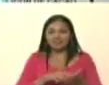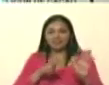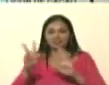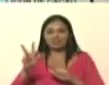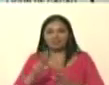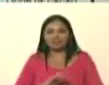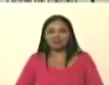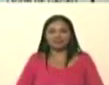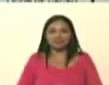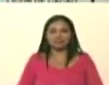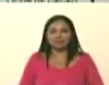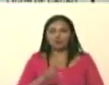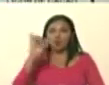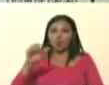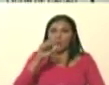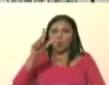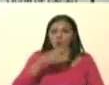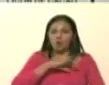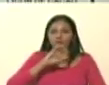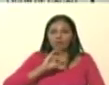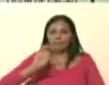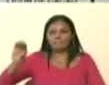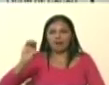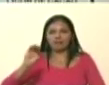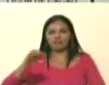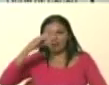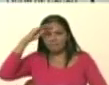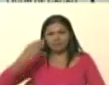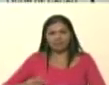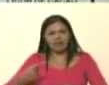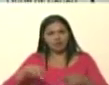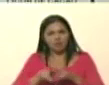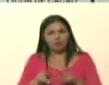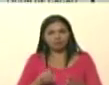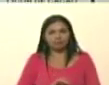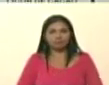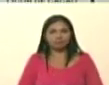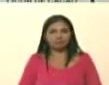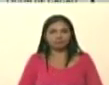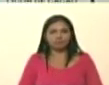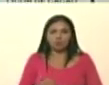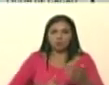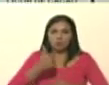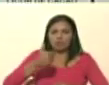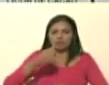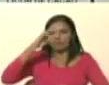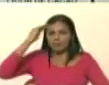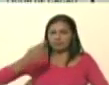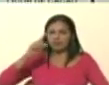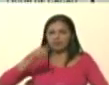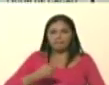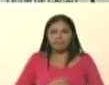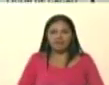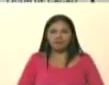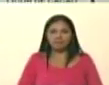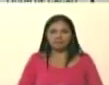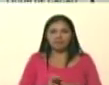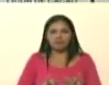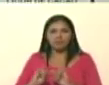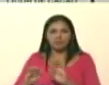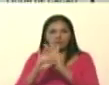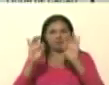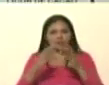julio de patria julio militar de ascensos militares de disciplinas de